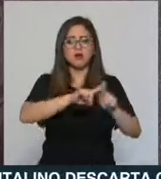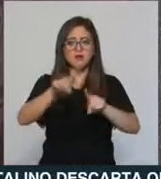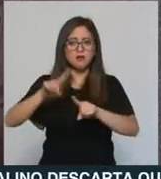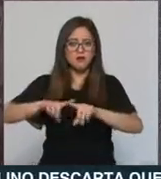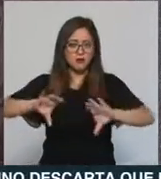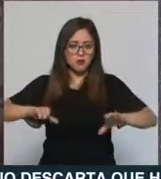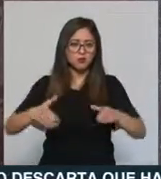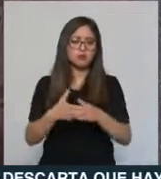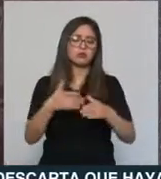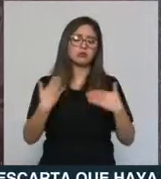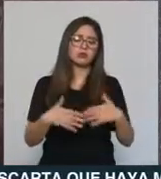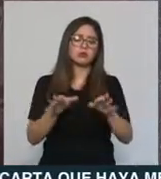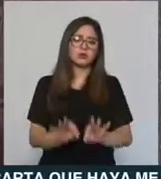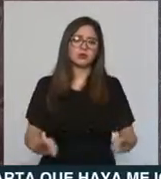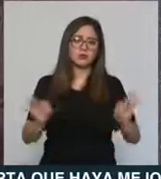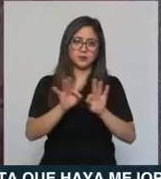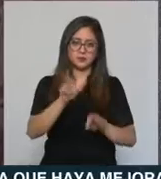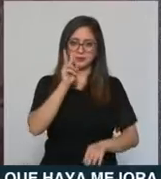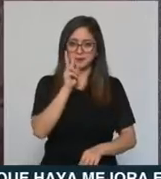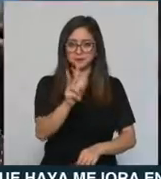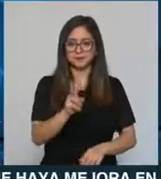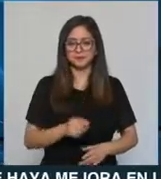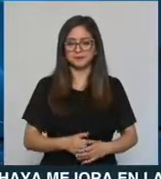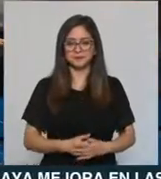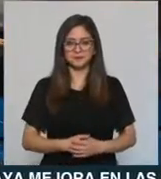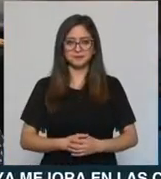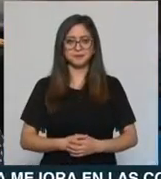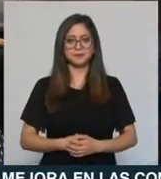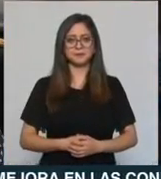organismos. Algo importante. Vamos a ver la historia.